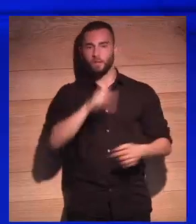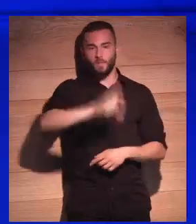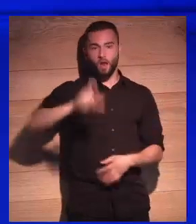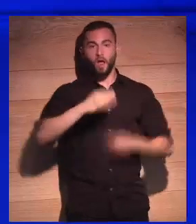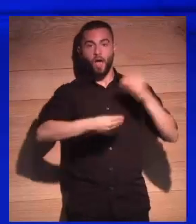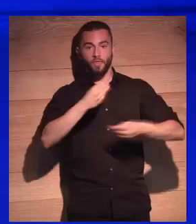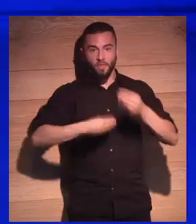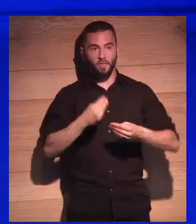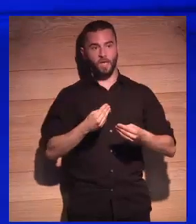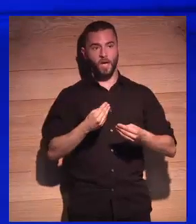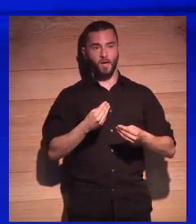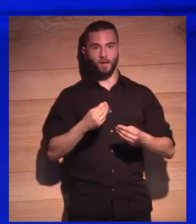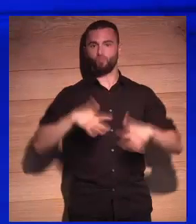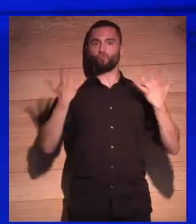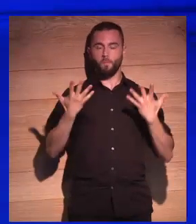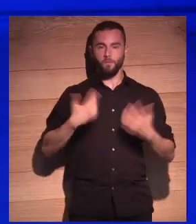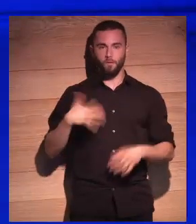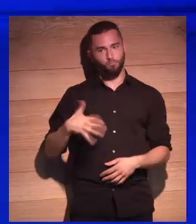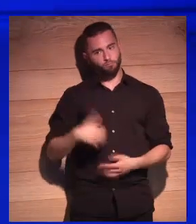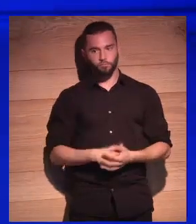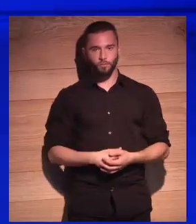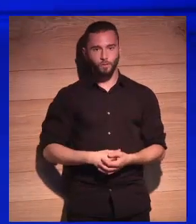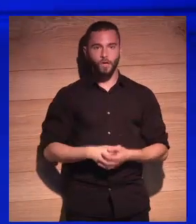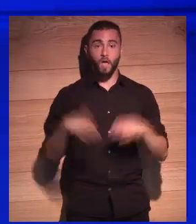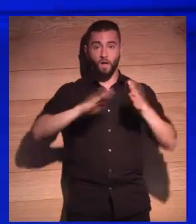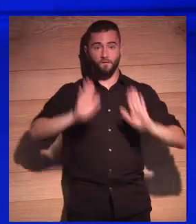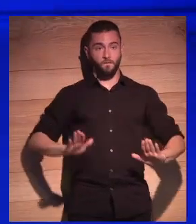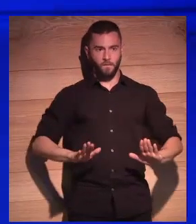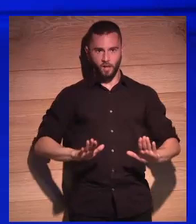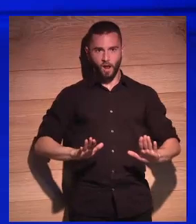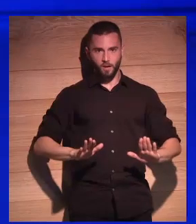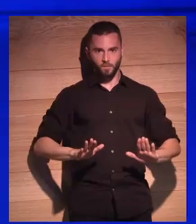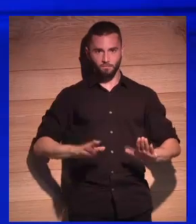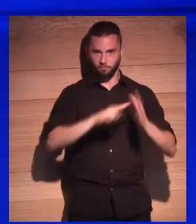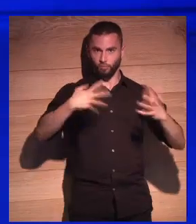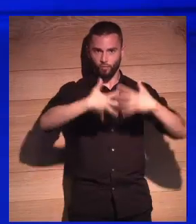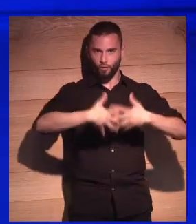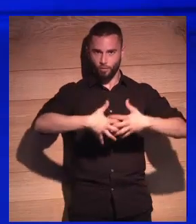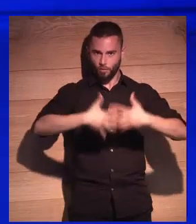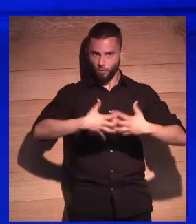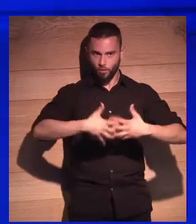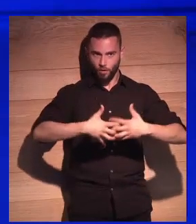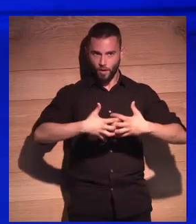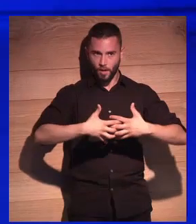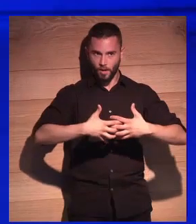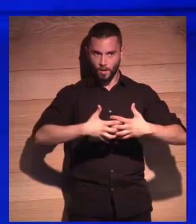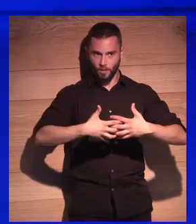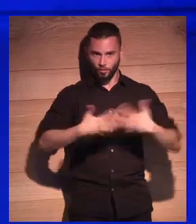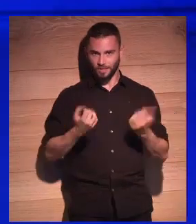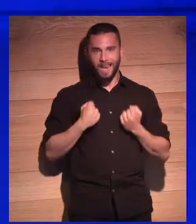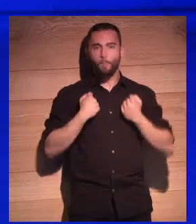gente pasar eso y era muy sorprendente. O sea, decía, joder, al final sí que funciona esta tecnología. Entonces es la potencia que tiene este tipo